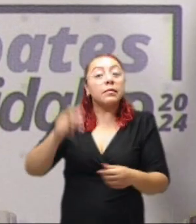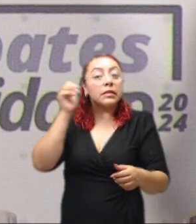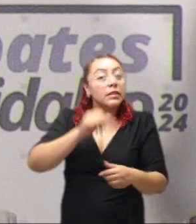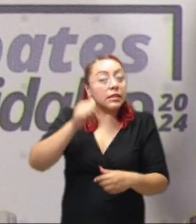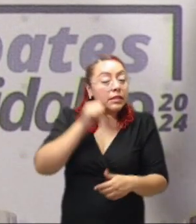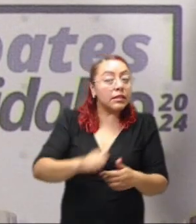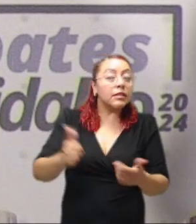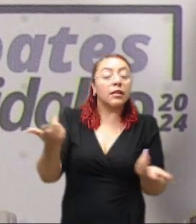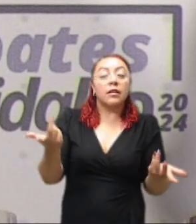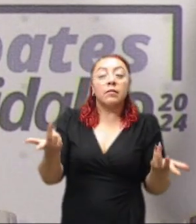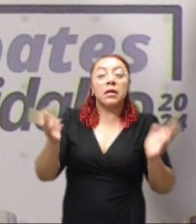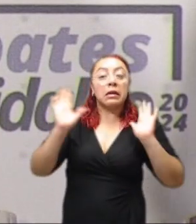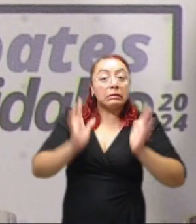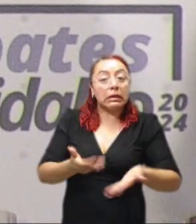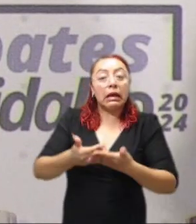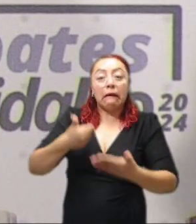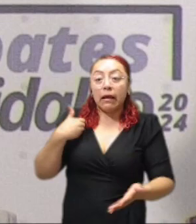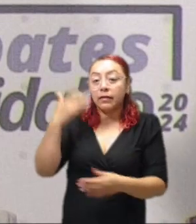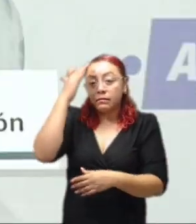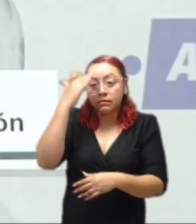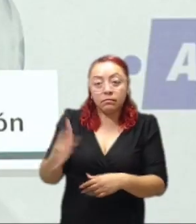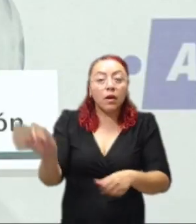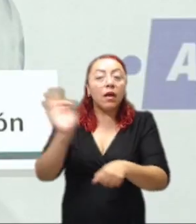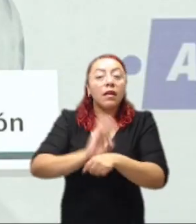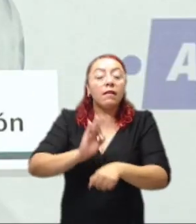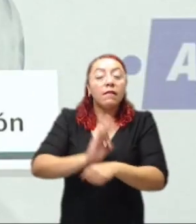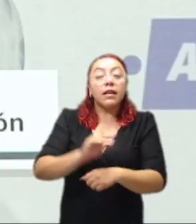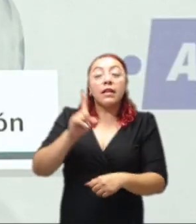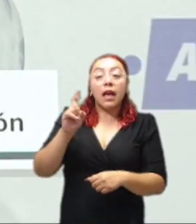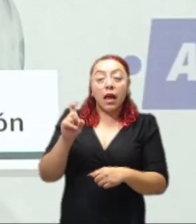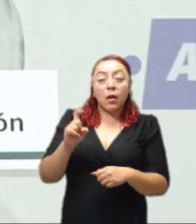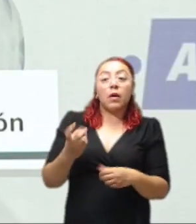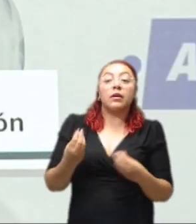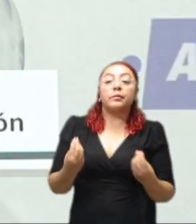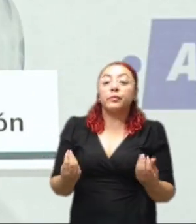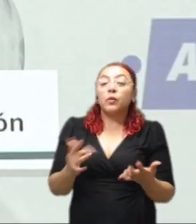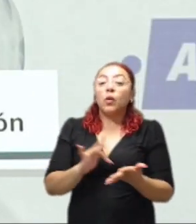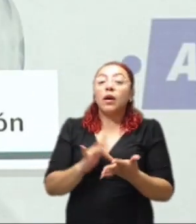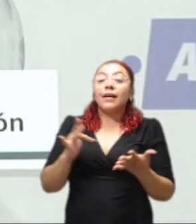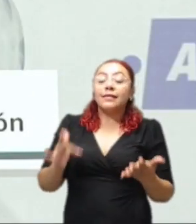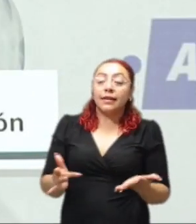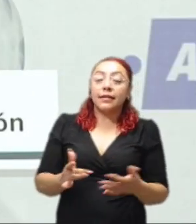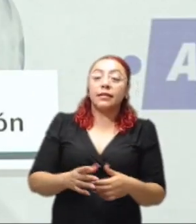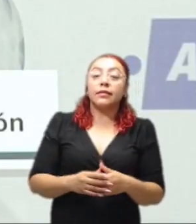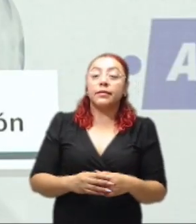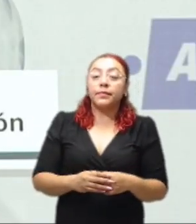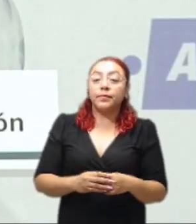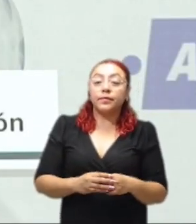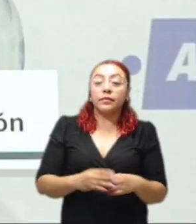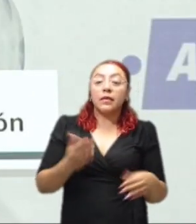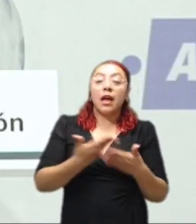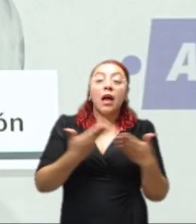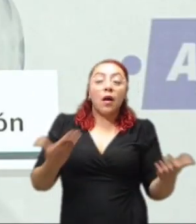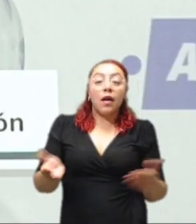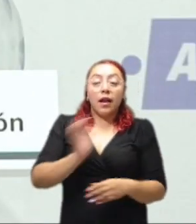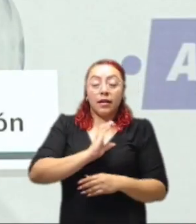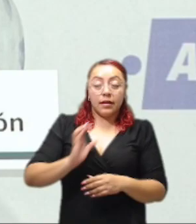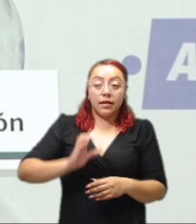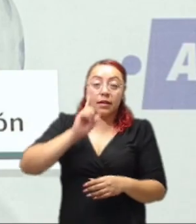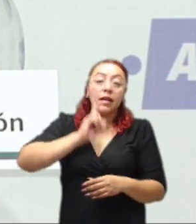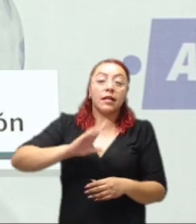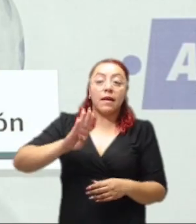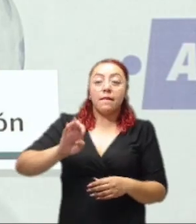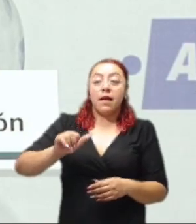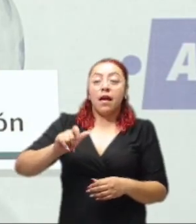agua y lo Seguiremos haciendo muchas gracias por su participación candidata Beatriz García adelante tiene usted el uso de la